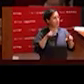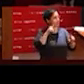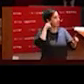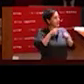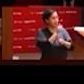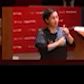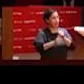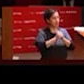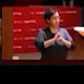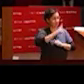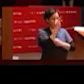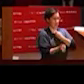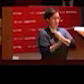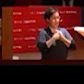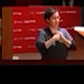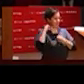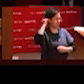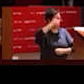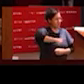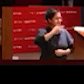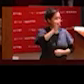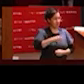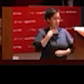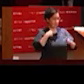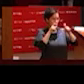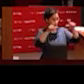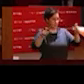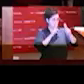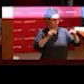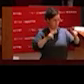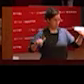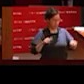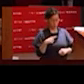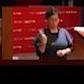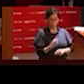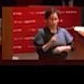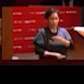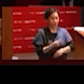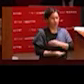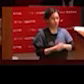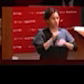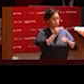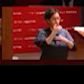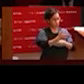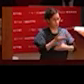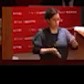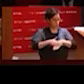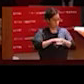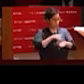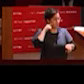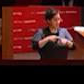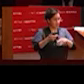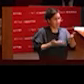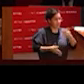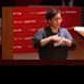clientes desde hace mucho tiempo es la empresa mafre nosotros manipulamos todos los Welcome pack de mafre para